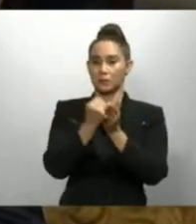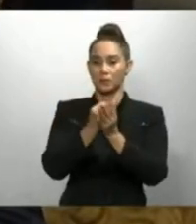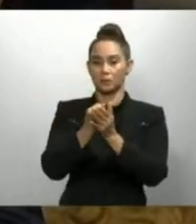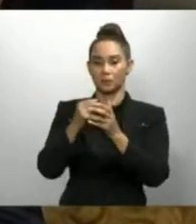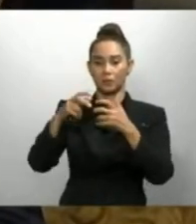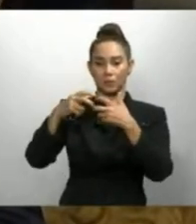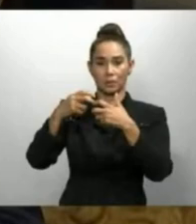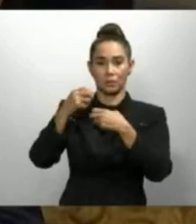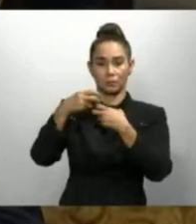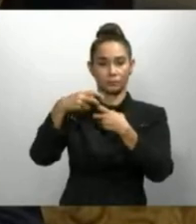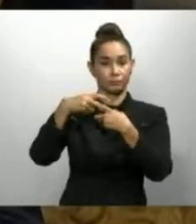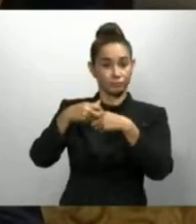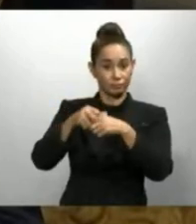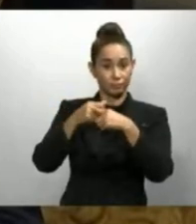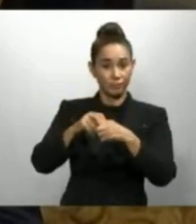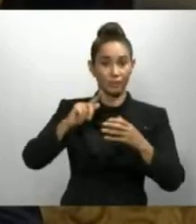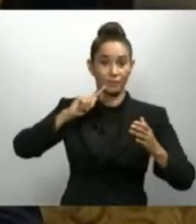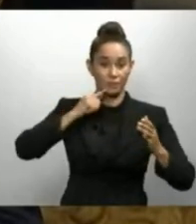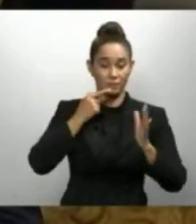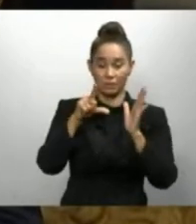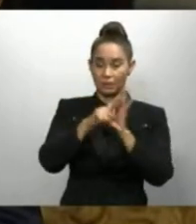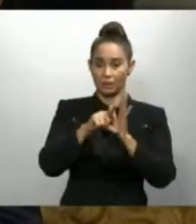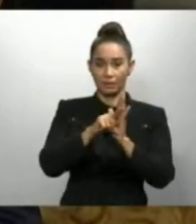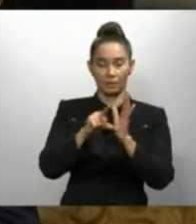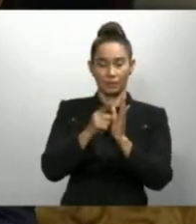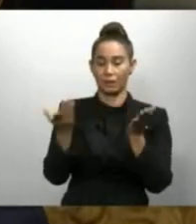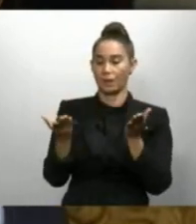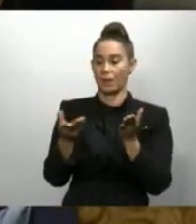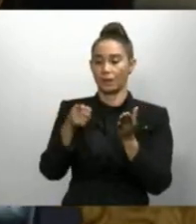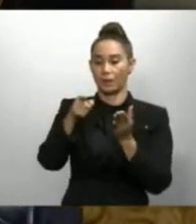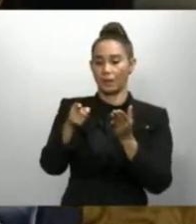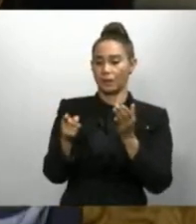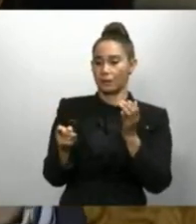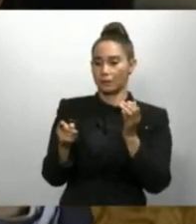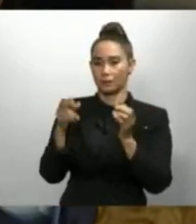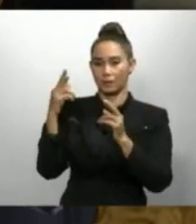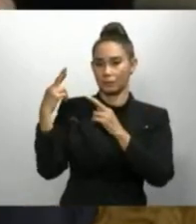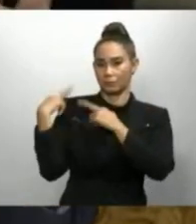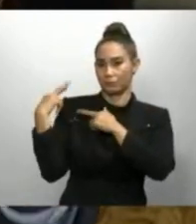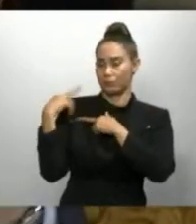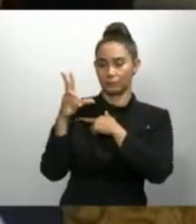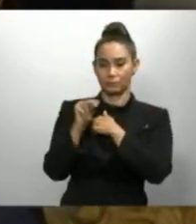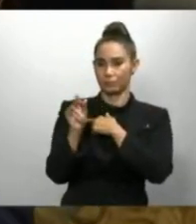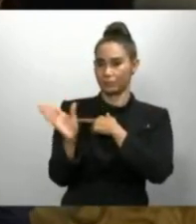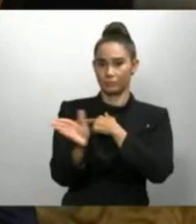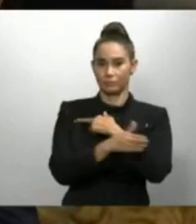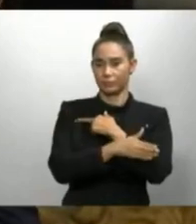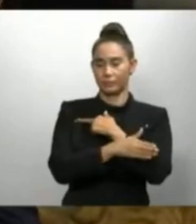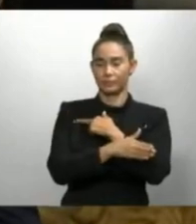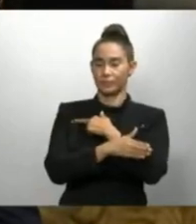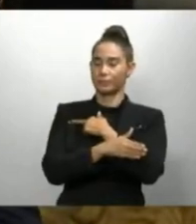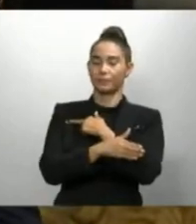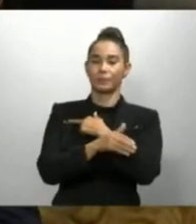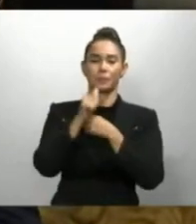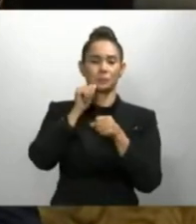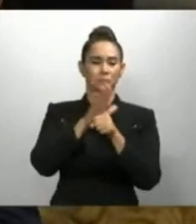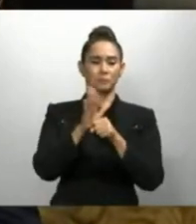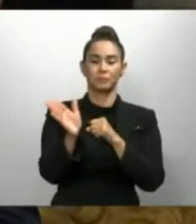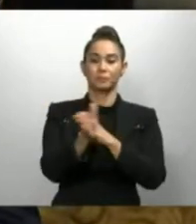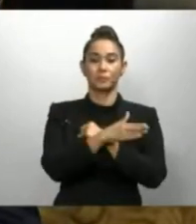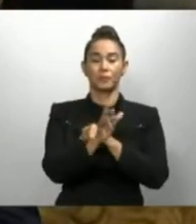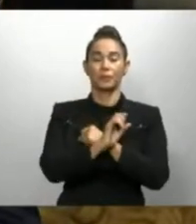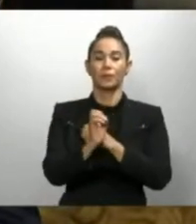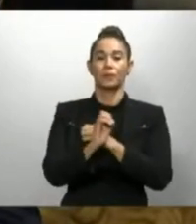tradicionales, marcas fuertes, industrias estables, hayan estado comprometidas con